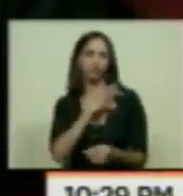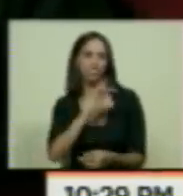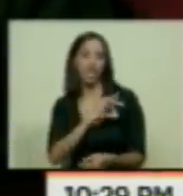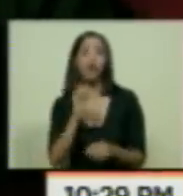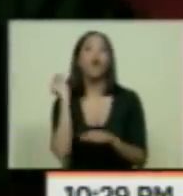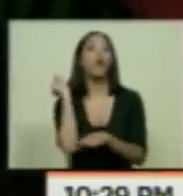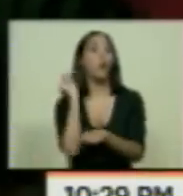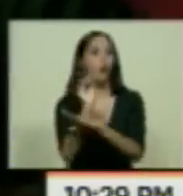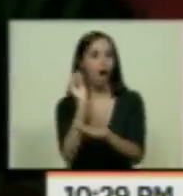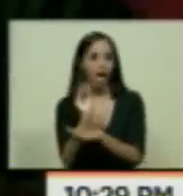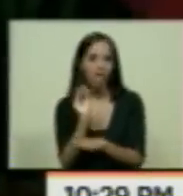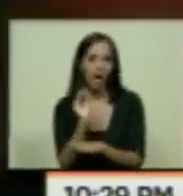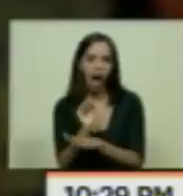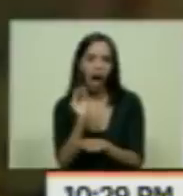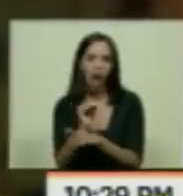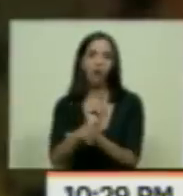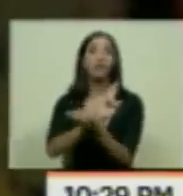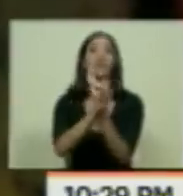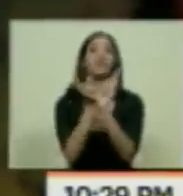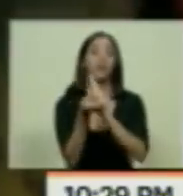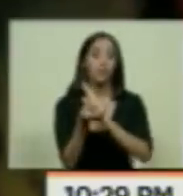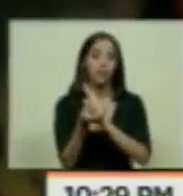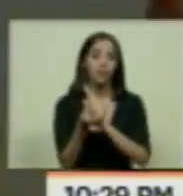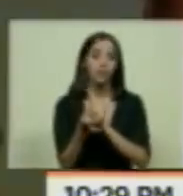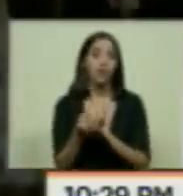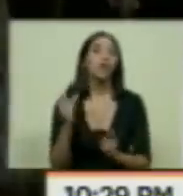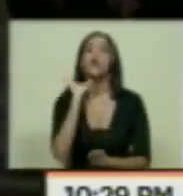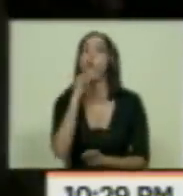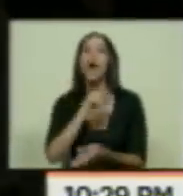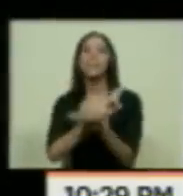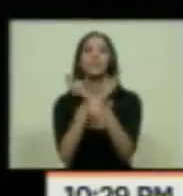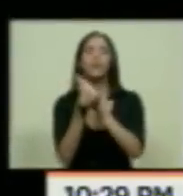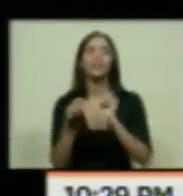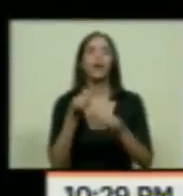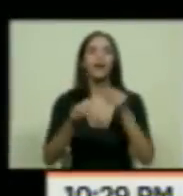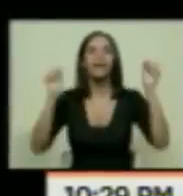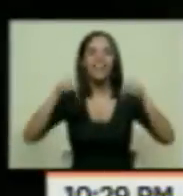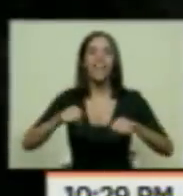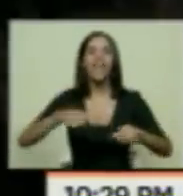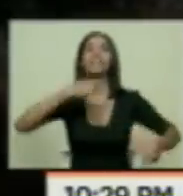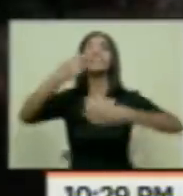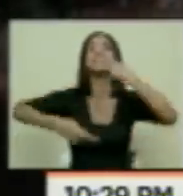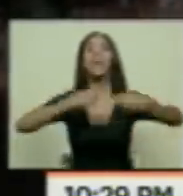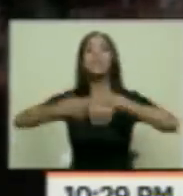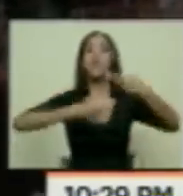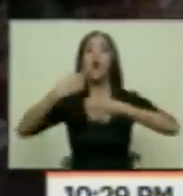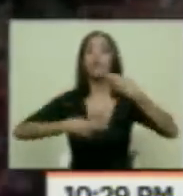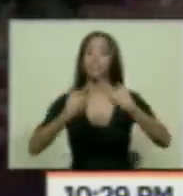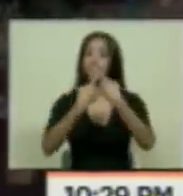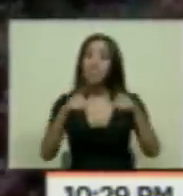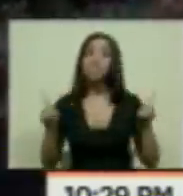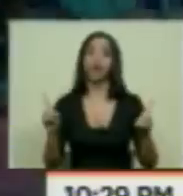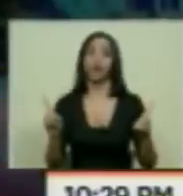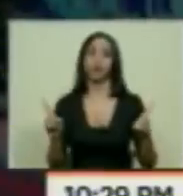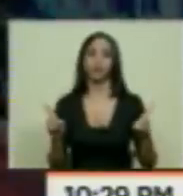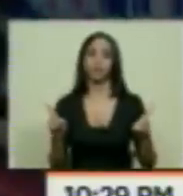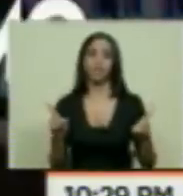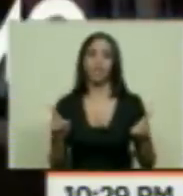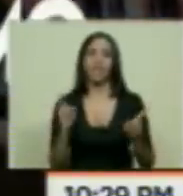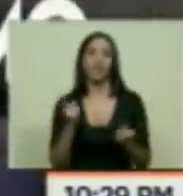Cuidado con el reformismo. No es reforma que estamos haciendo aquí, es revolución. No es economía de